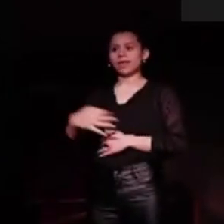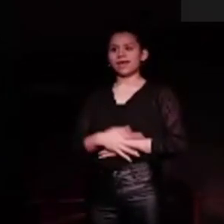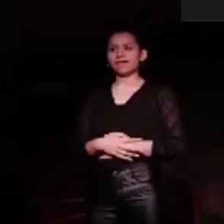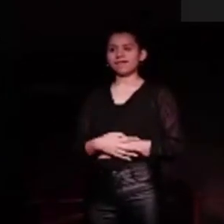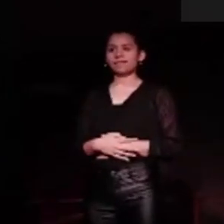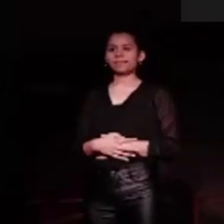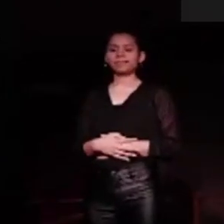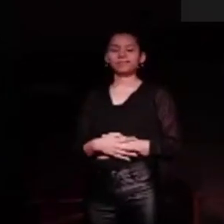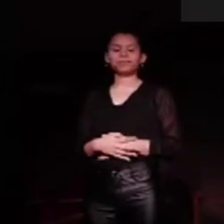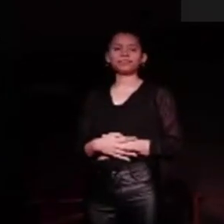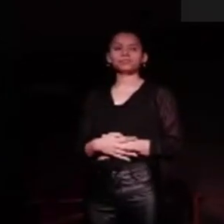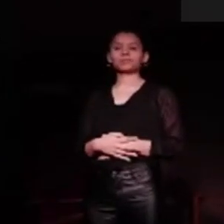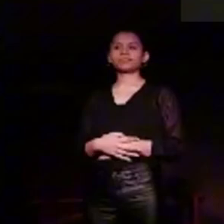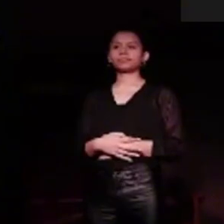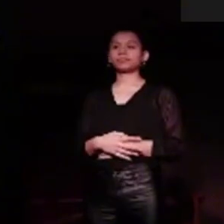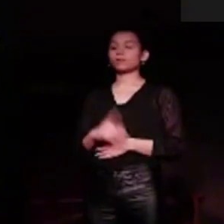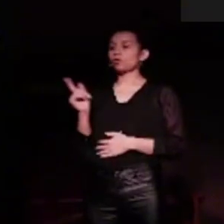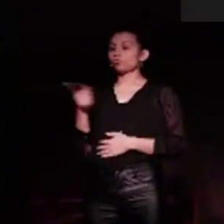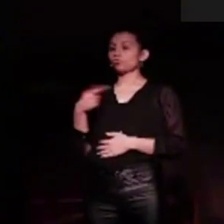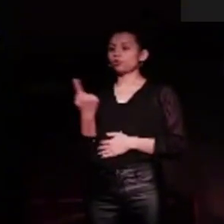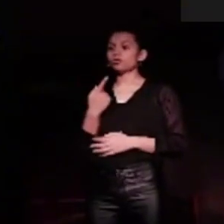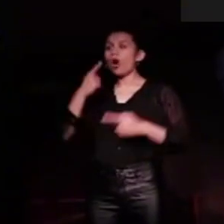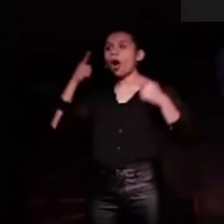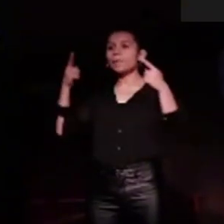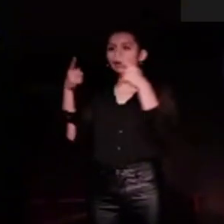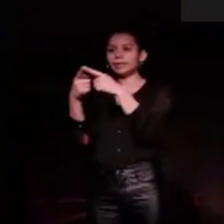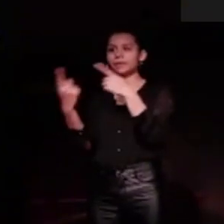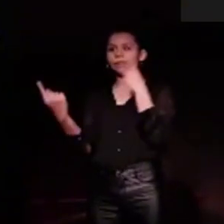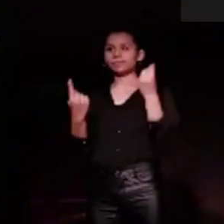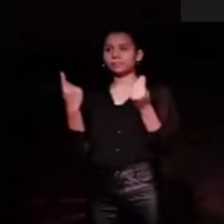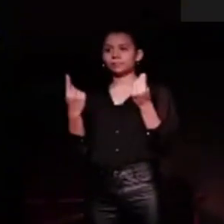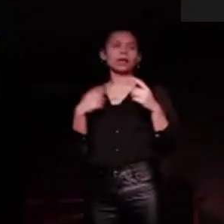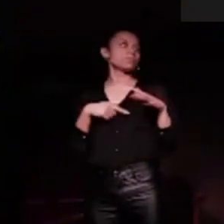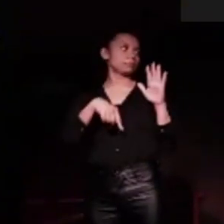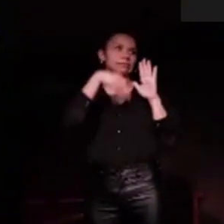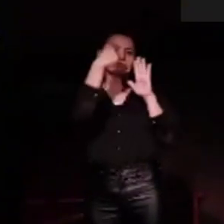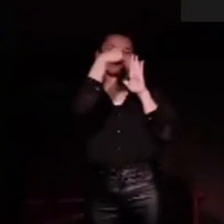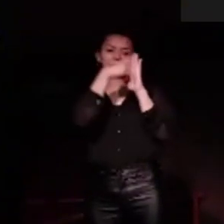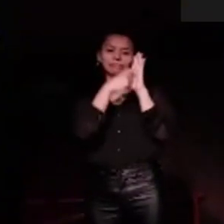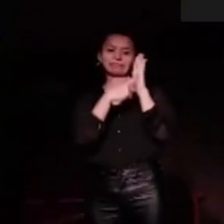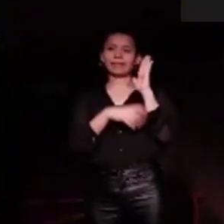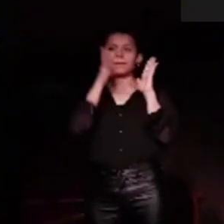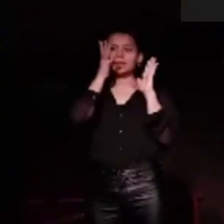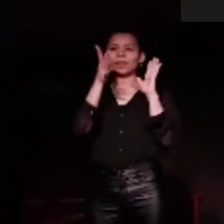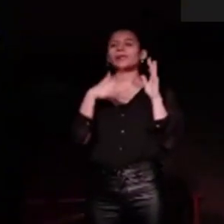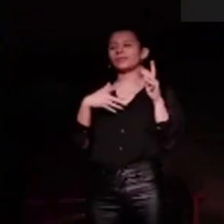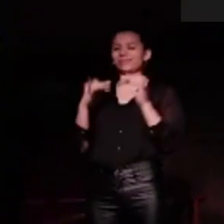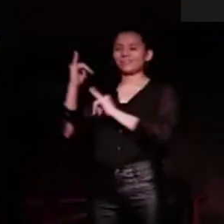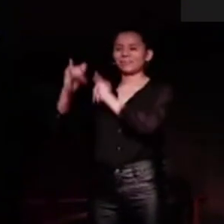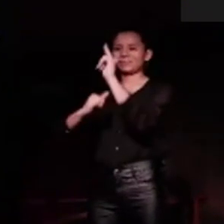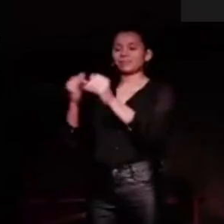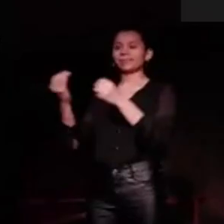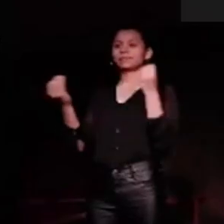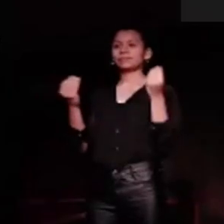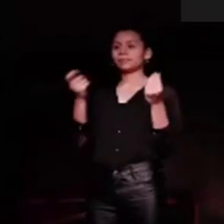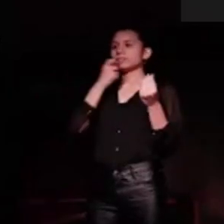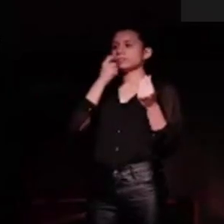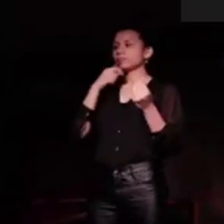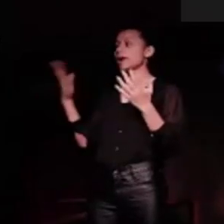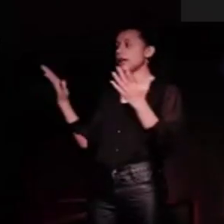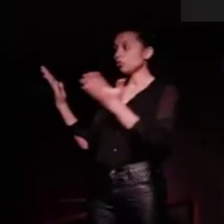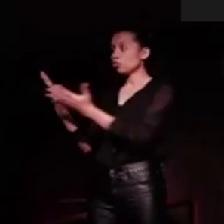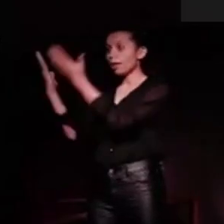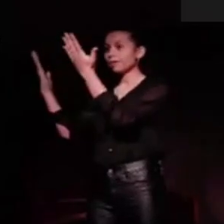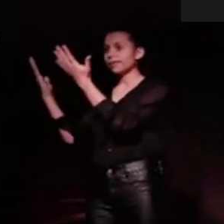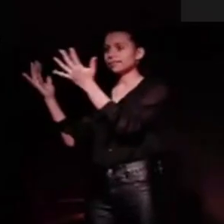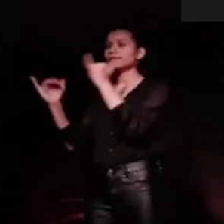Los objetivos de nuestra PCE, acá sí hay mucha letra, pero no se preocupen, es que el estudiantado adquiera nuevos conceptos académicos, y acá me refiero